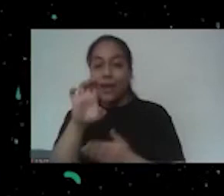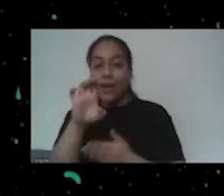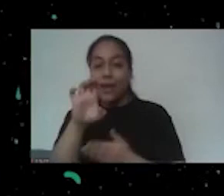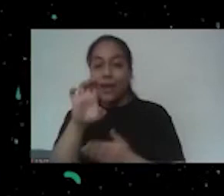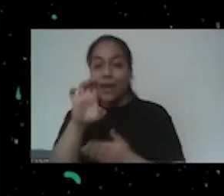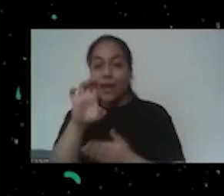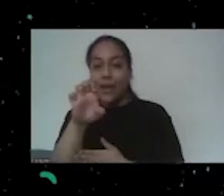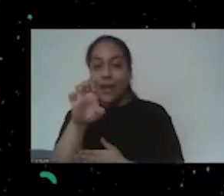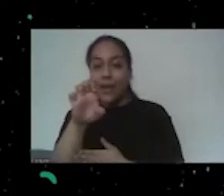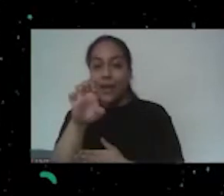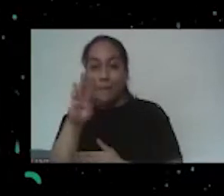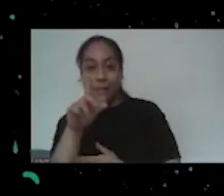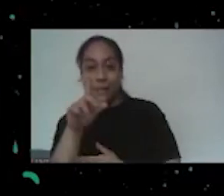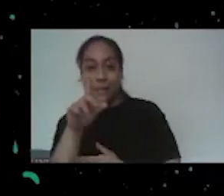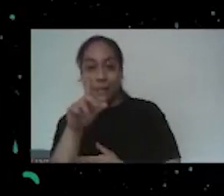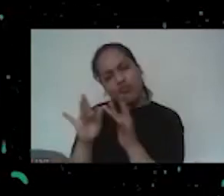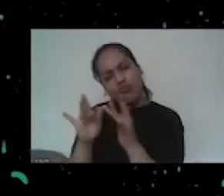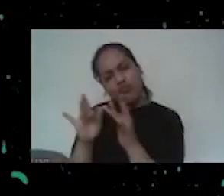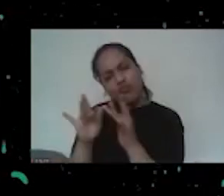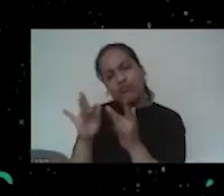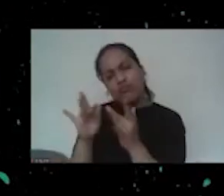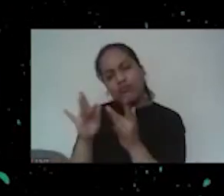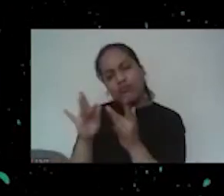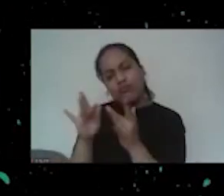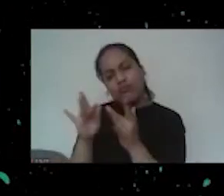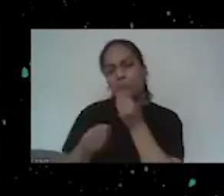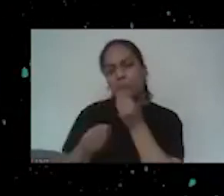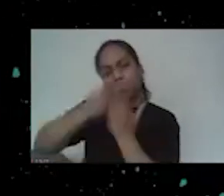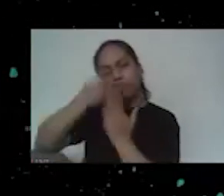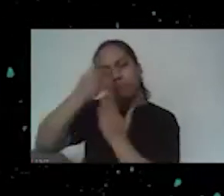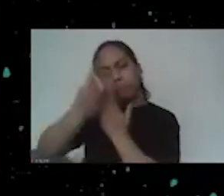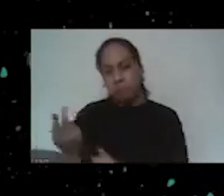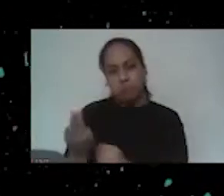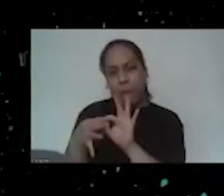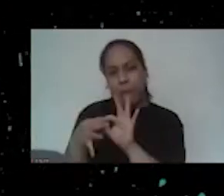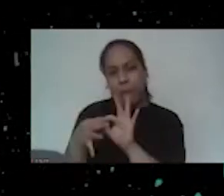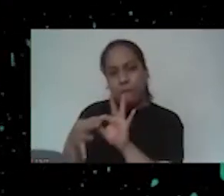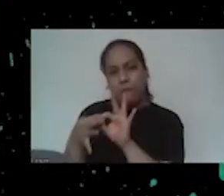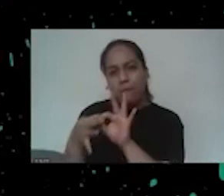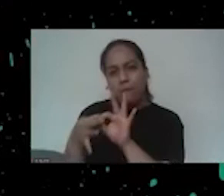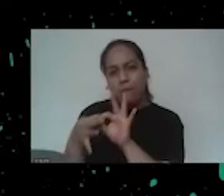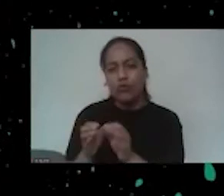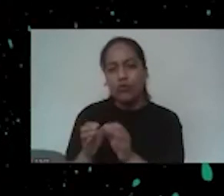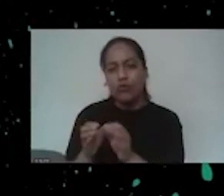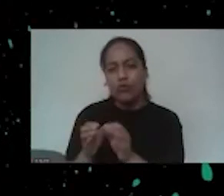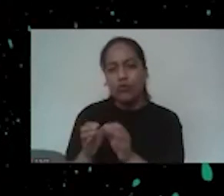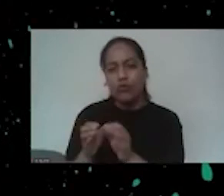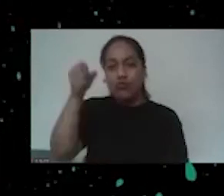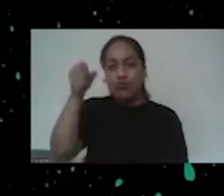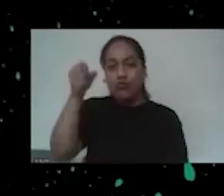contacto haciendo un proyecto con bastones de mando.